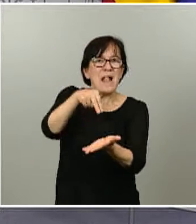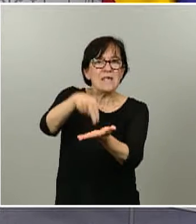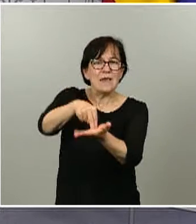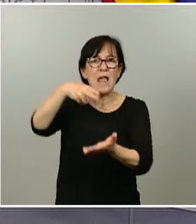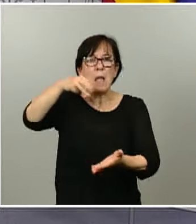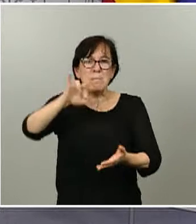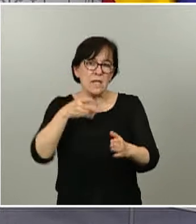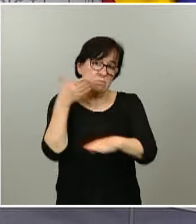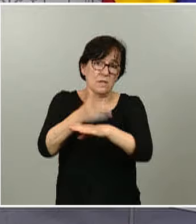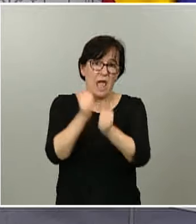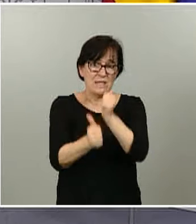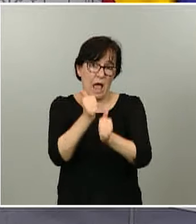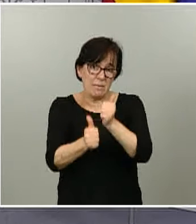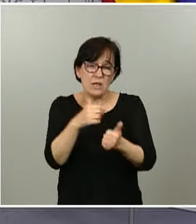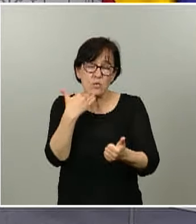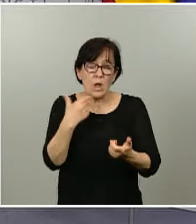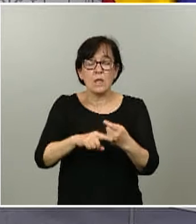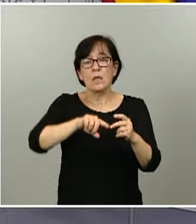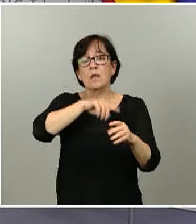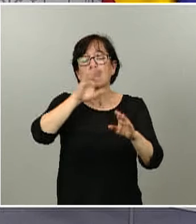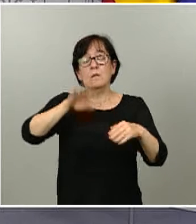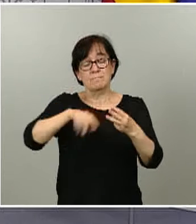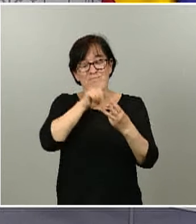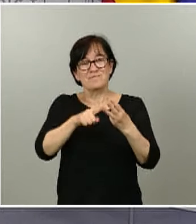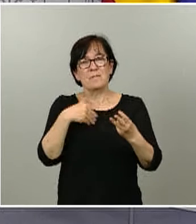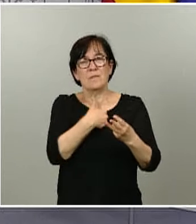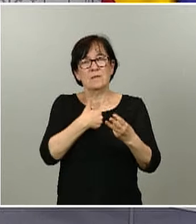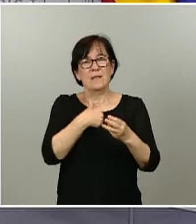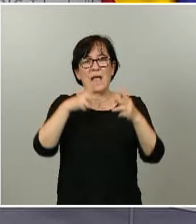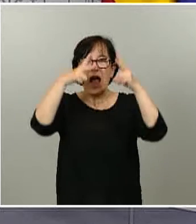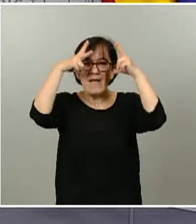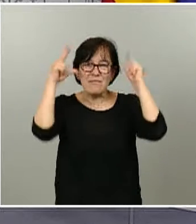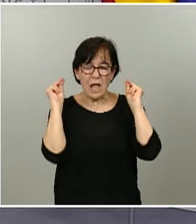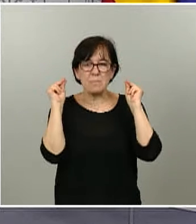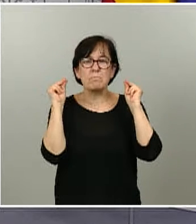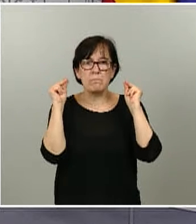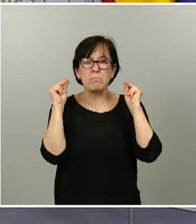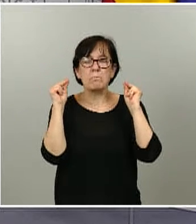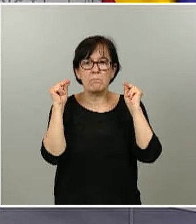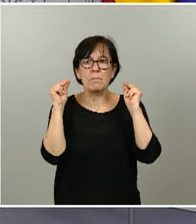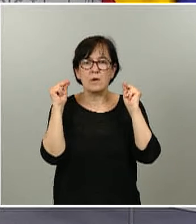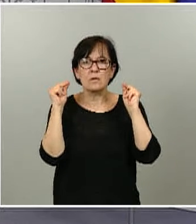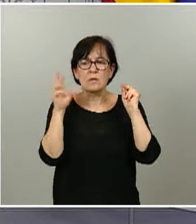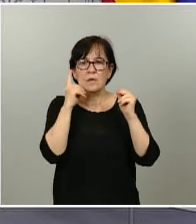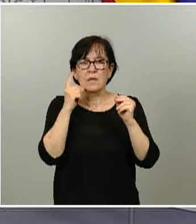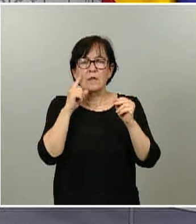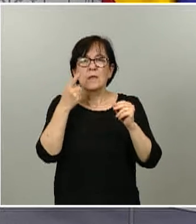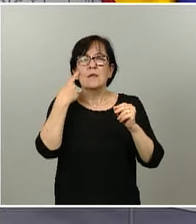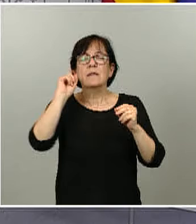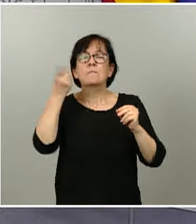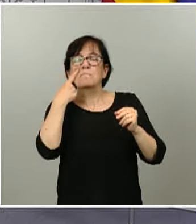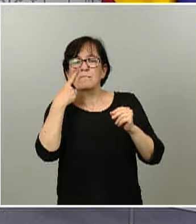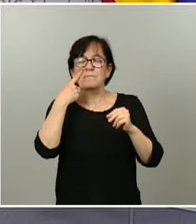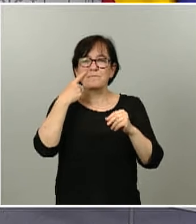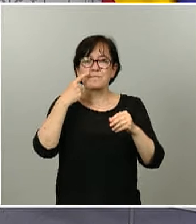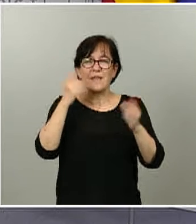Y, por último, queríamos preguntarle sobre el papel que va a jugar la enfermería en los rastreos de casos en atención primaria.